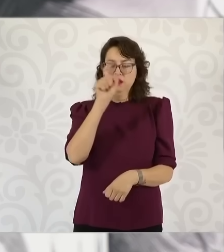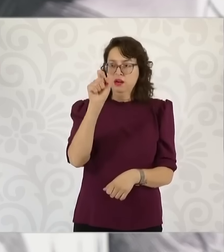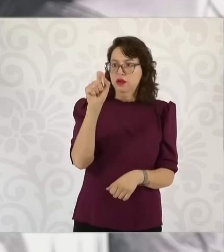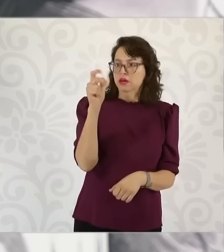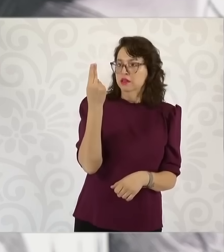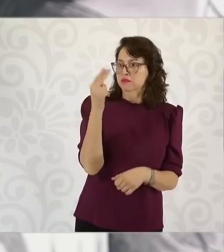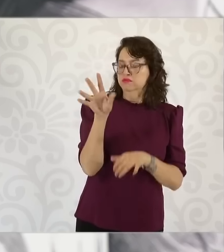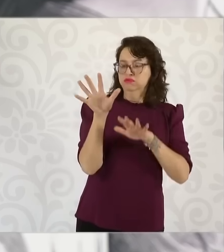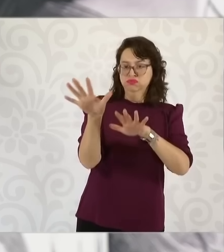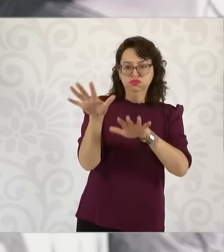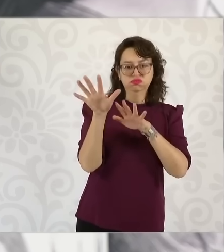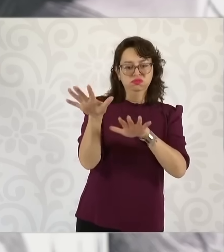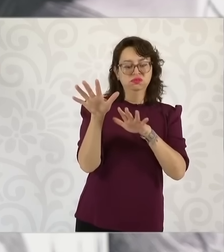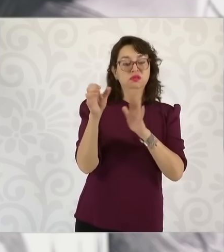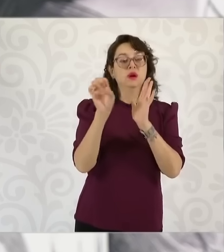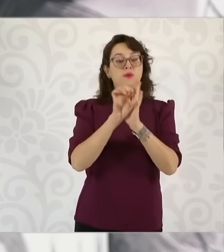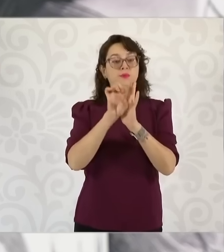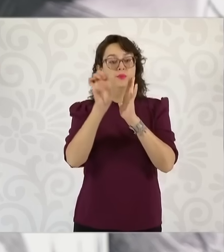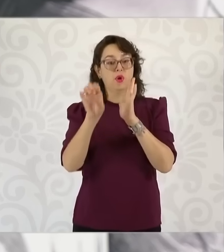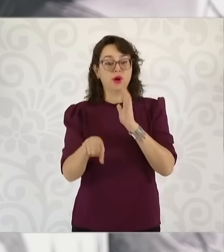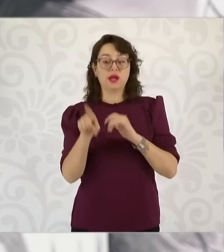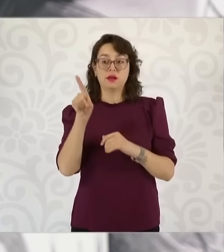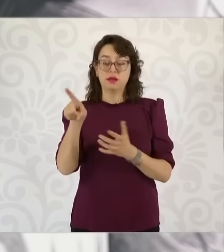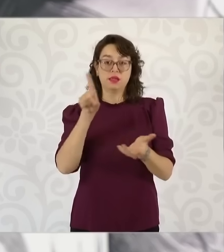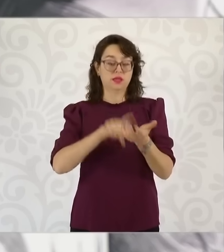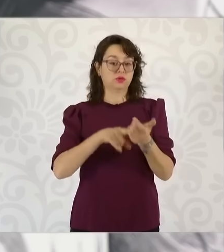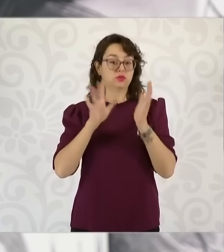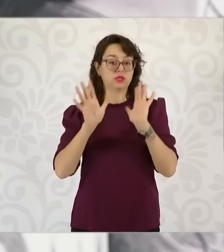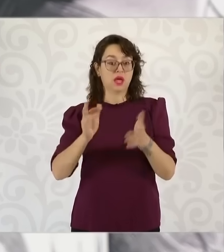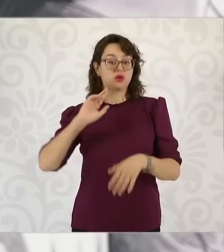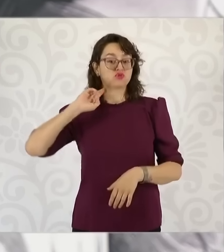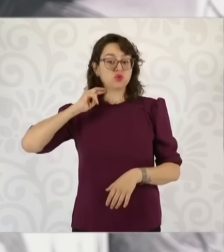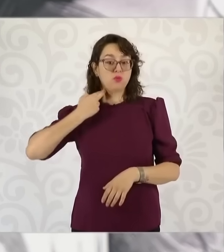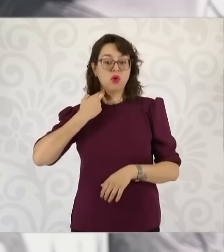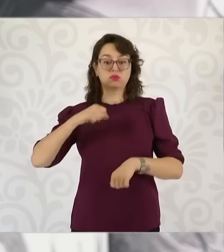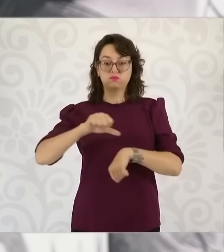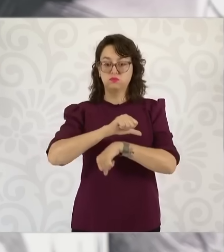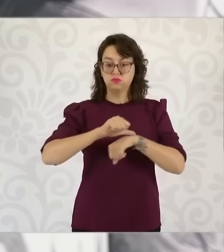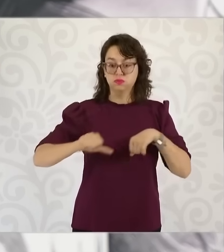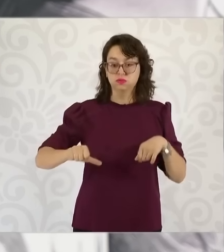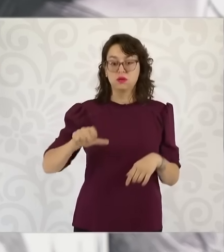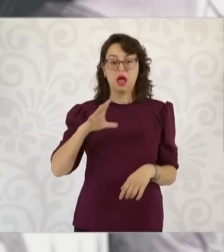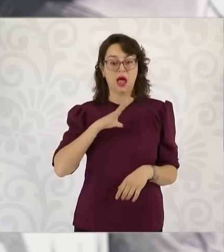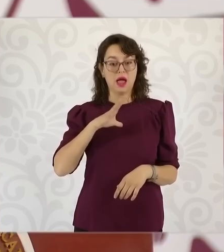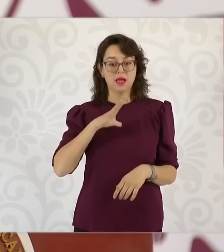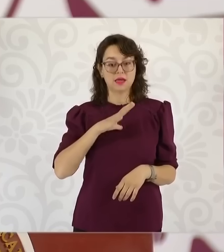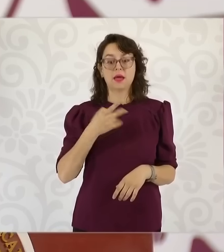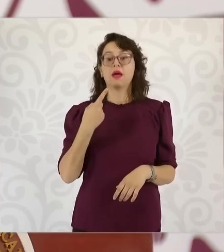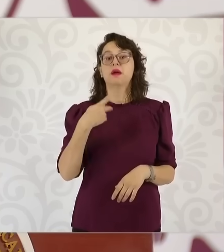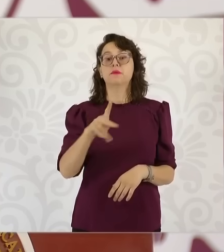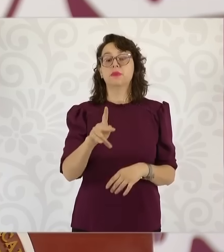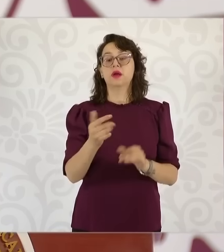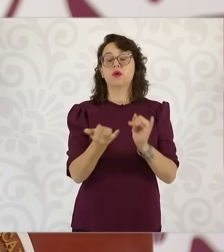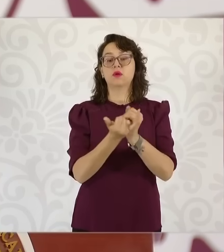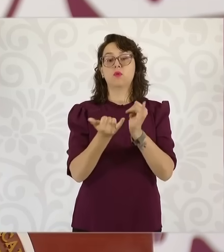como por ejemplo la cirugía robótica y otros, pero también queremos